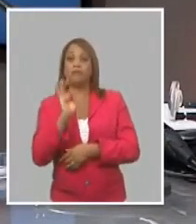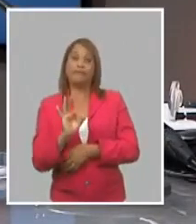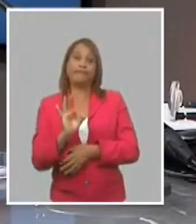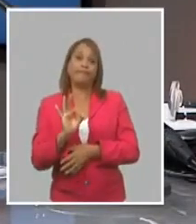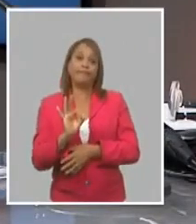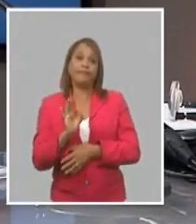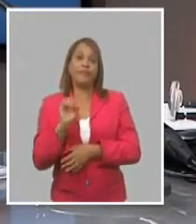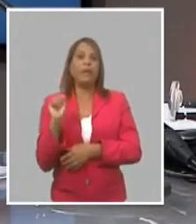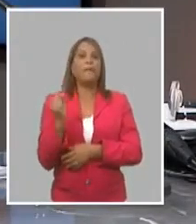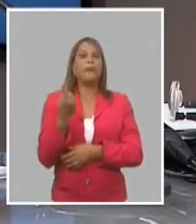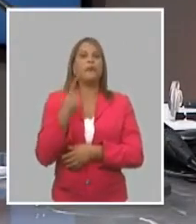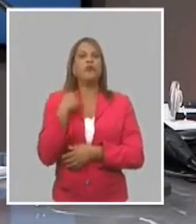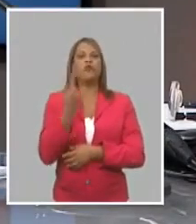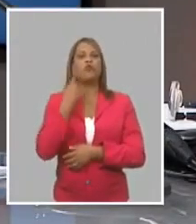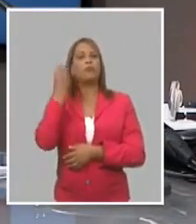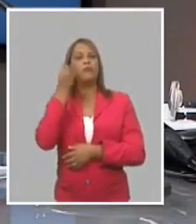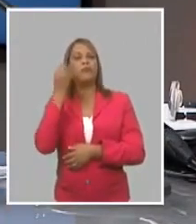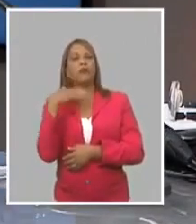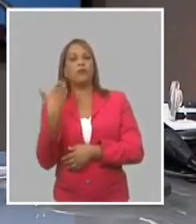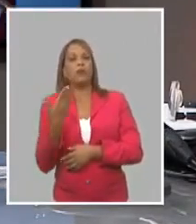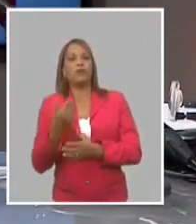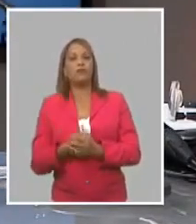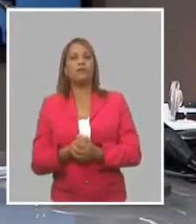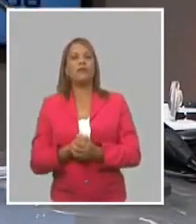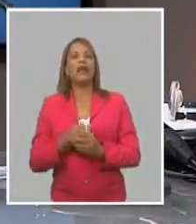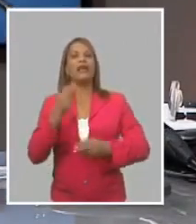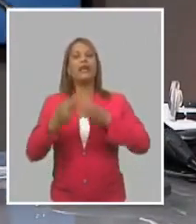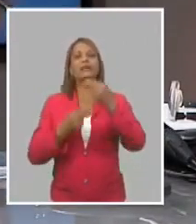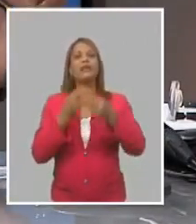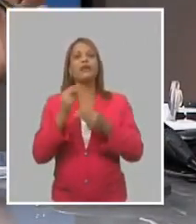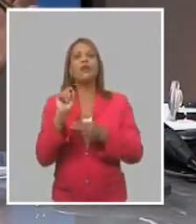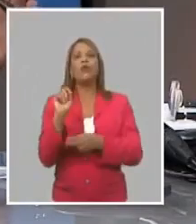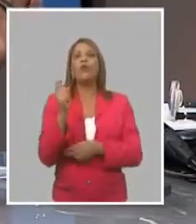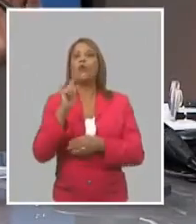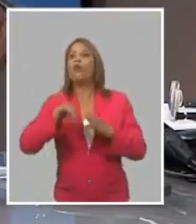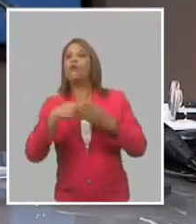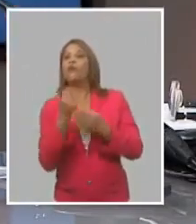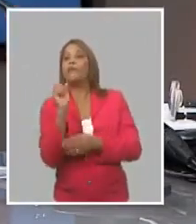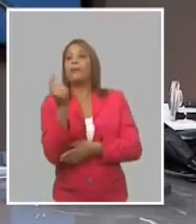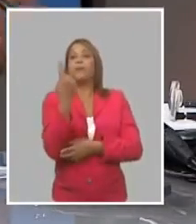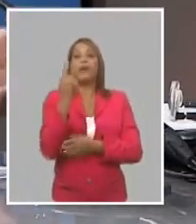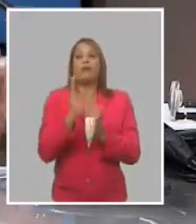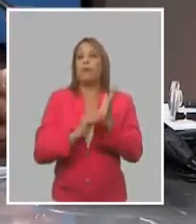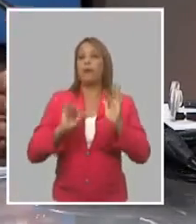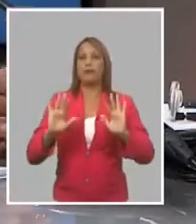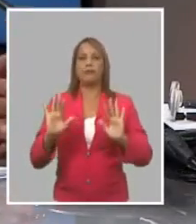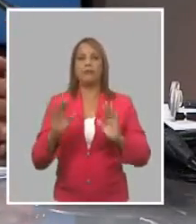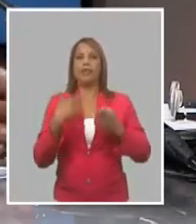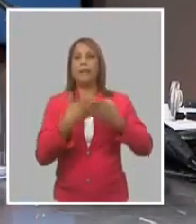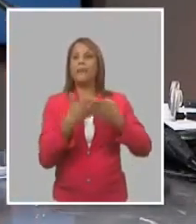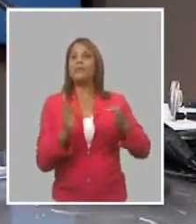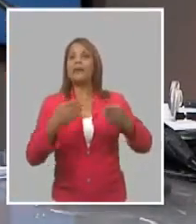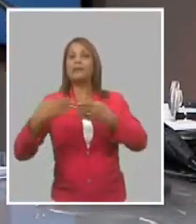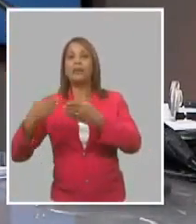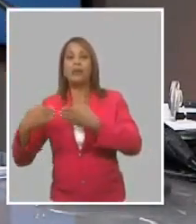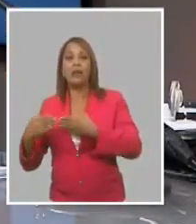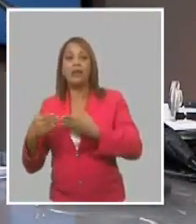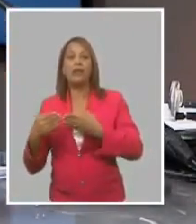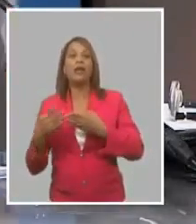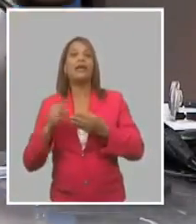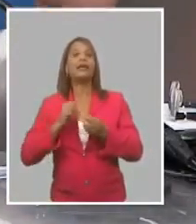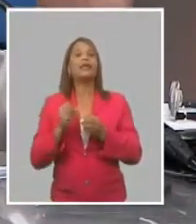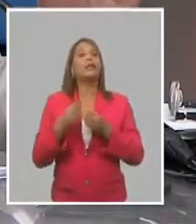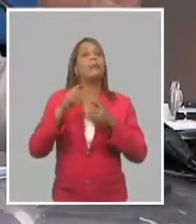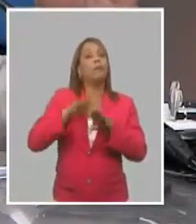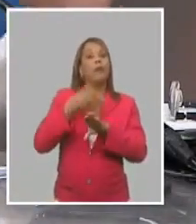Primero, nosotros estamos pensando que esto habrá que hacerlo un día primero de un mes. porque las empresas tienen que cerrar el estado financiero y abrir,